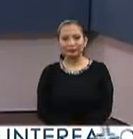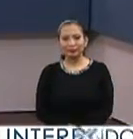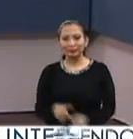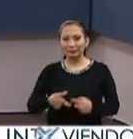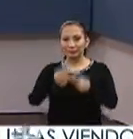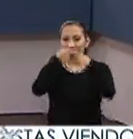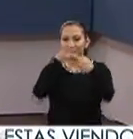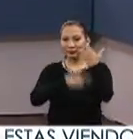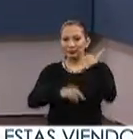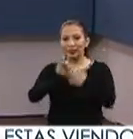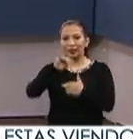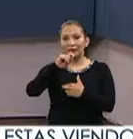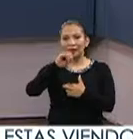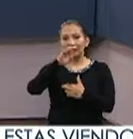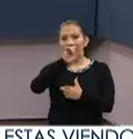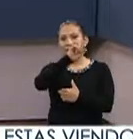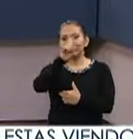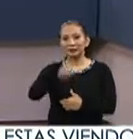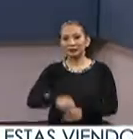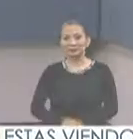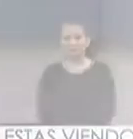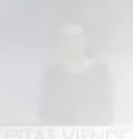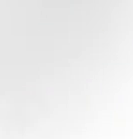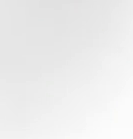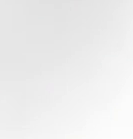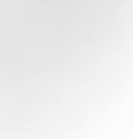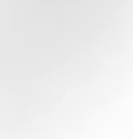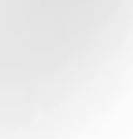Una pausa y volvemos a estos Interfaz.